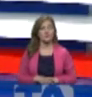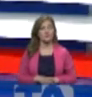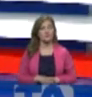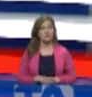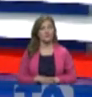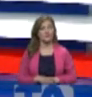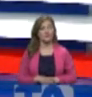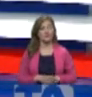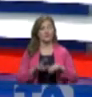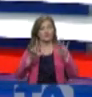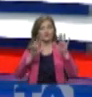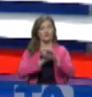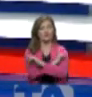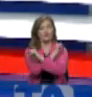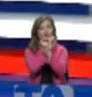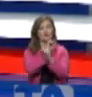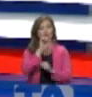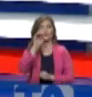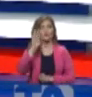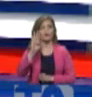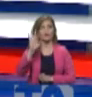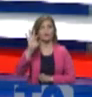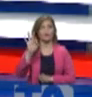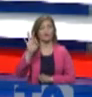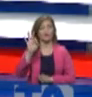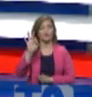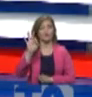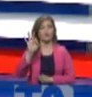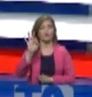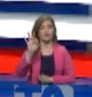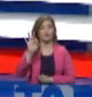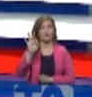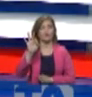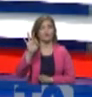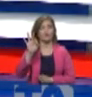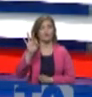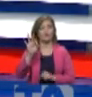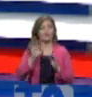Son las 8 de la mañana con, si me ayuda, porque ya no veo.